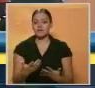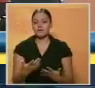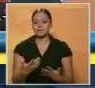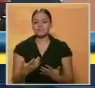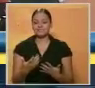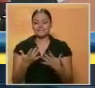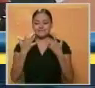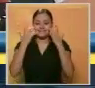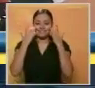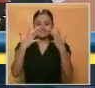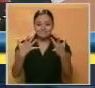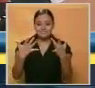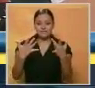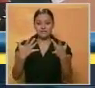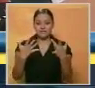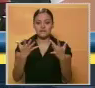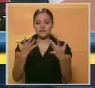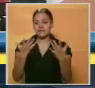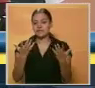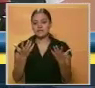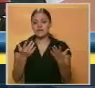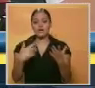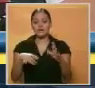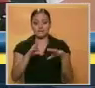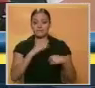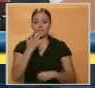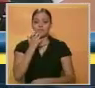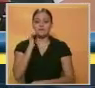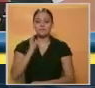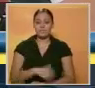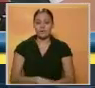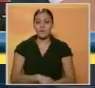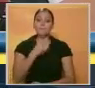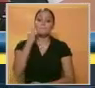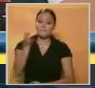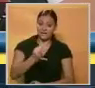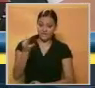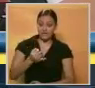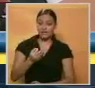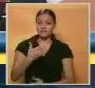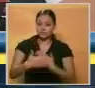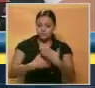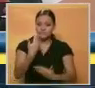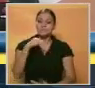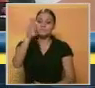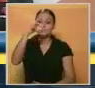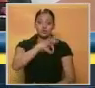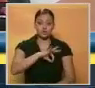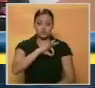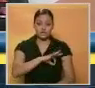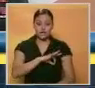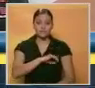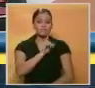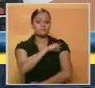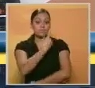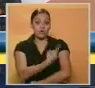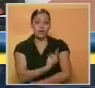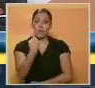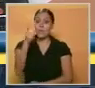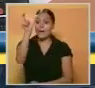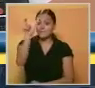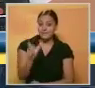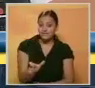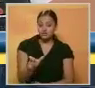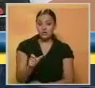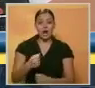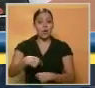inadmisible que para que un régimen pueda desplegar una auténtica vocación social, el poder se concentre en una